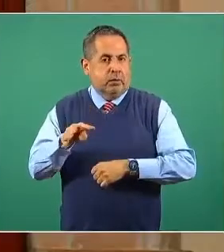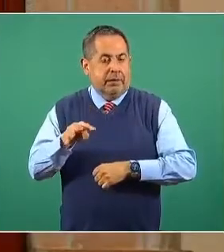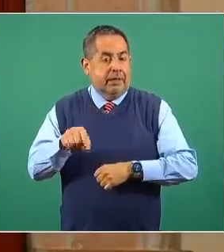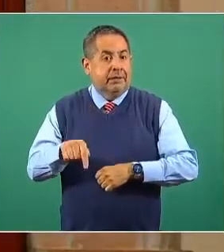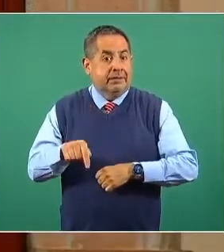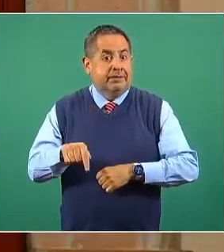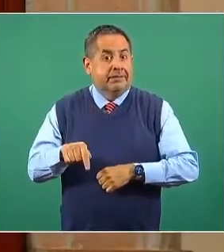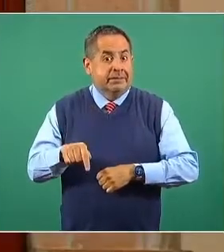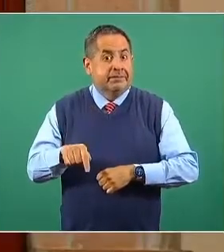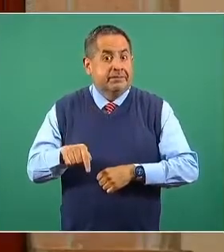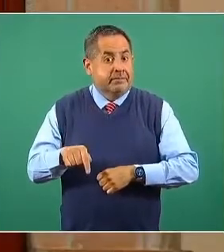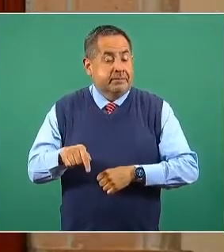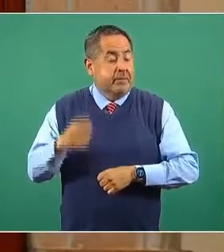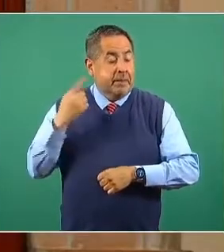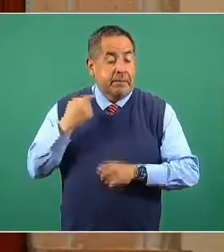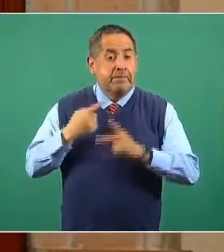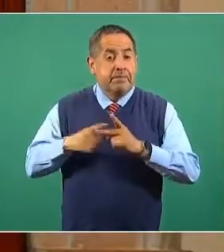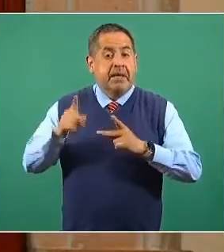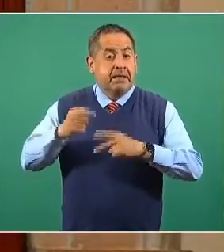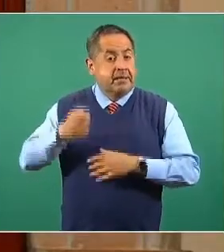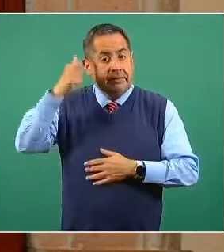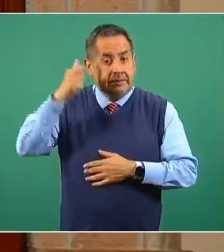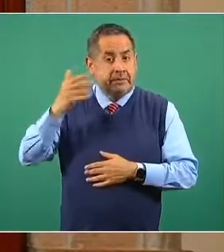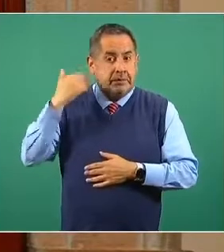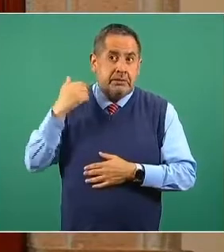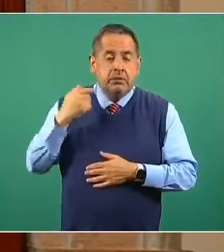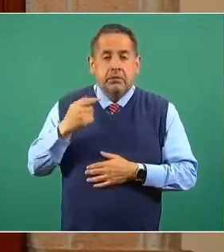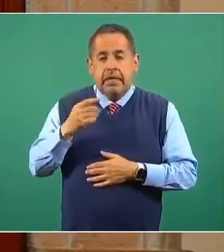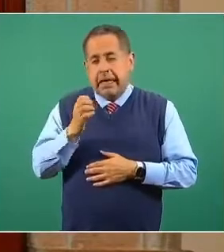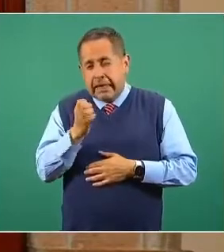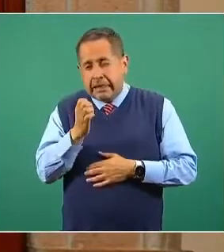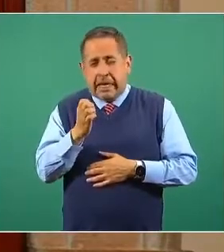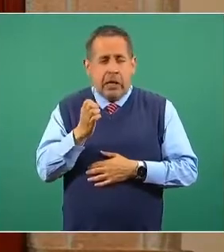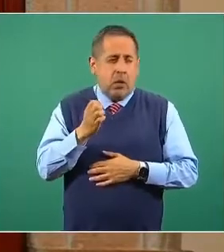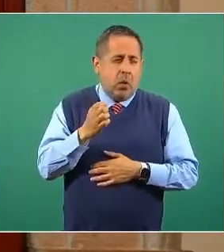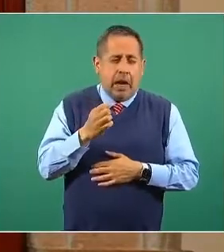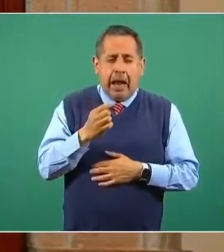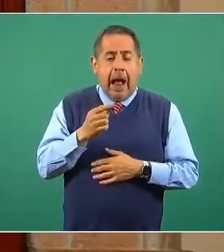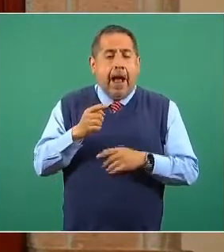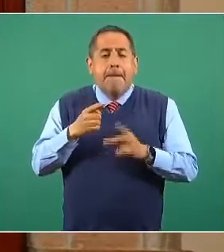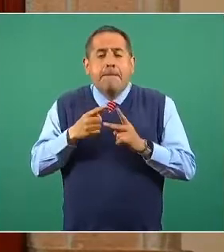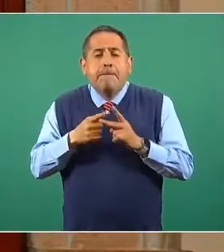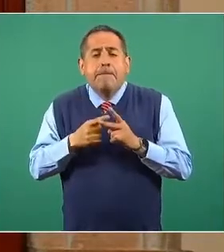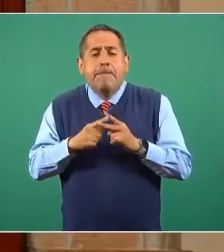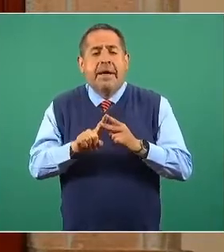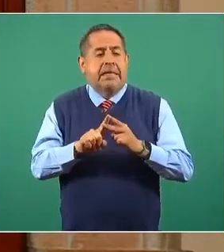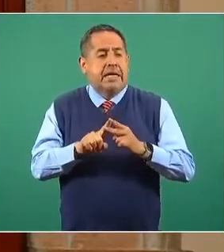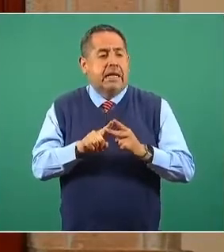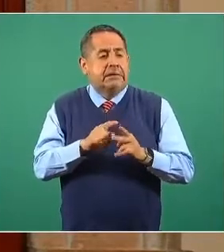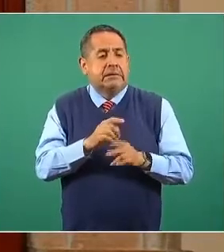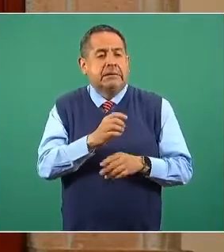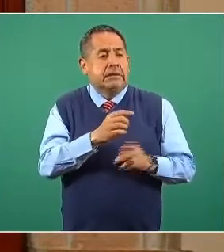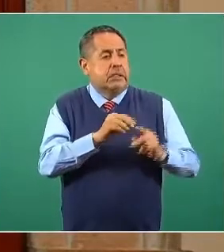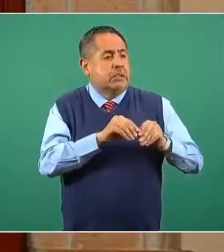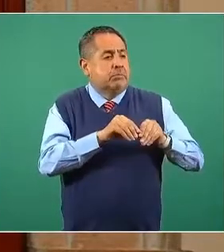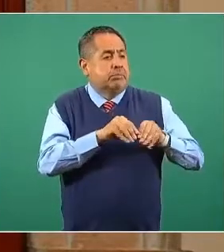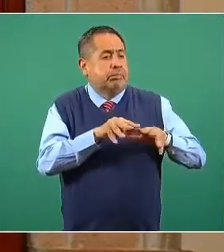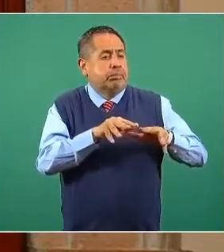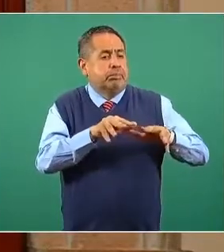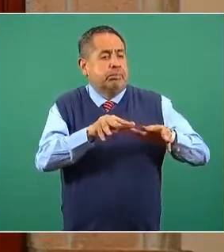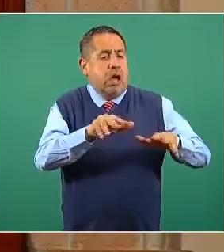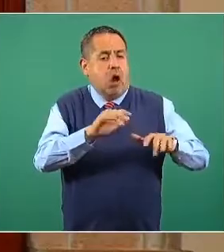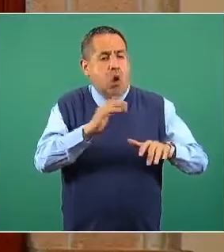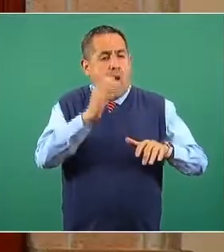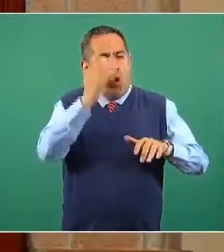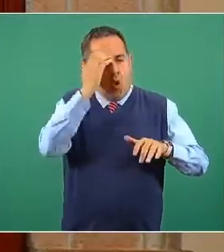esos momentos apenas estábamos dentro del mes de enero y eran algunas semanas las que habían transcurrido desde que se había conocido